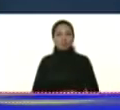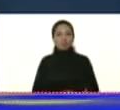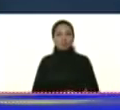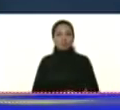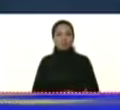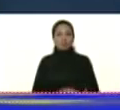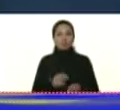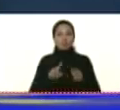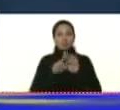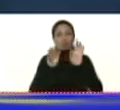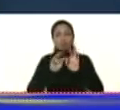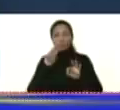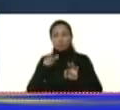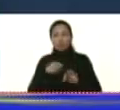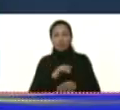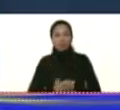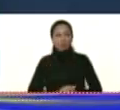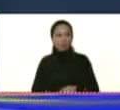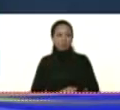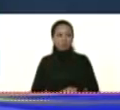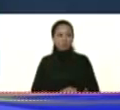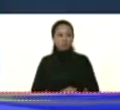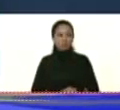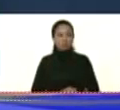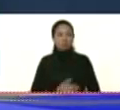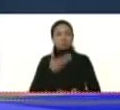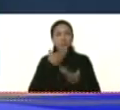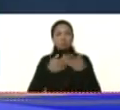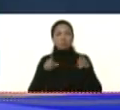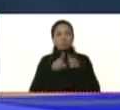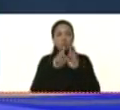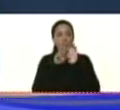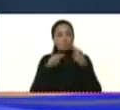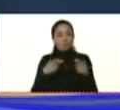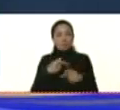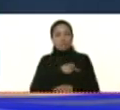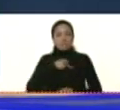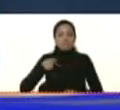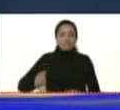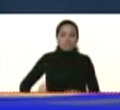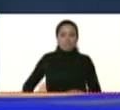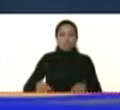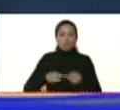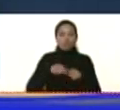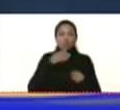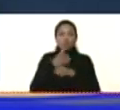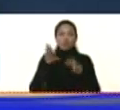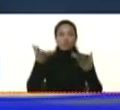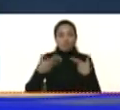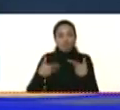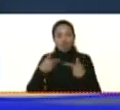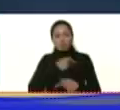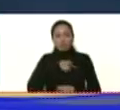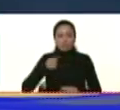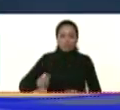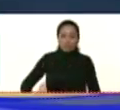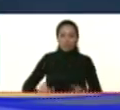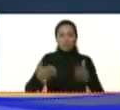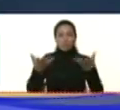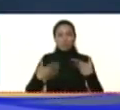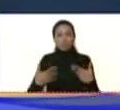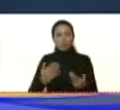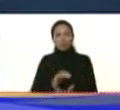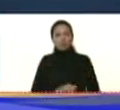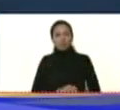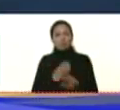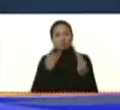Bueno, le doy las gracias porque me lo mandaron de China. Un regalo que me llegó de China